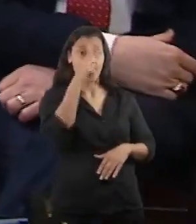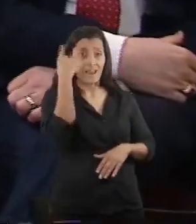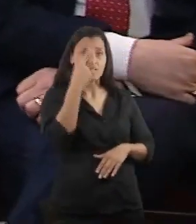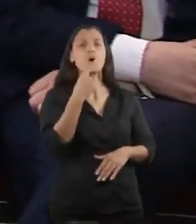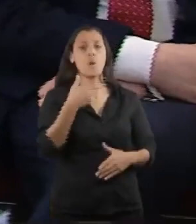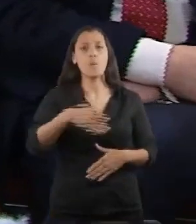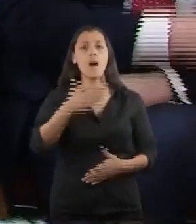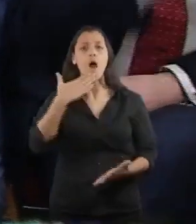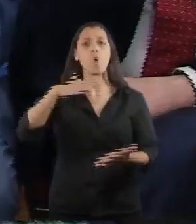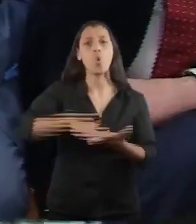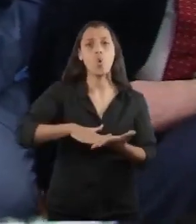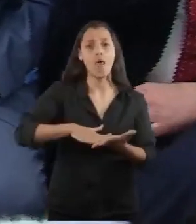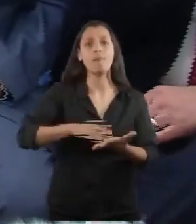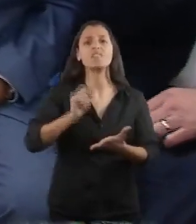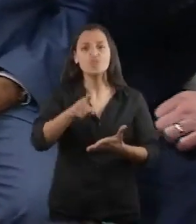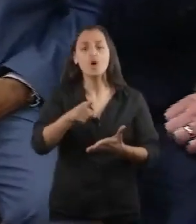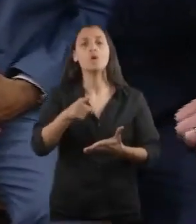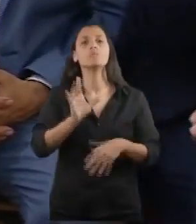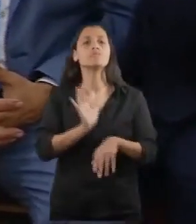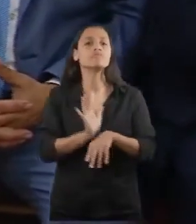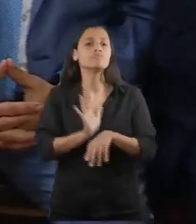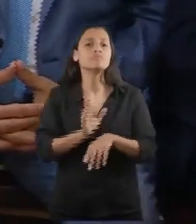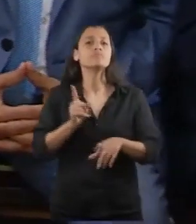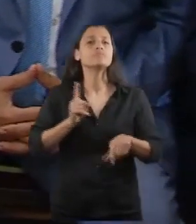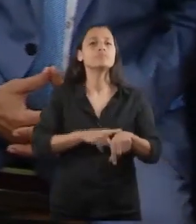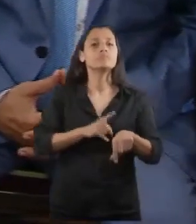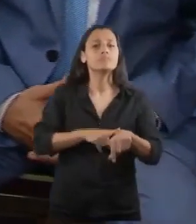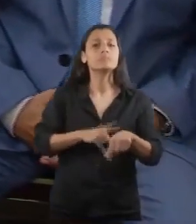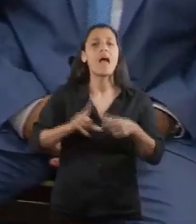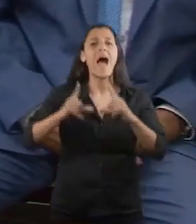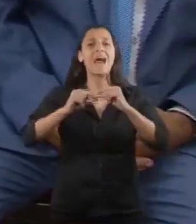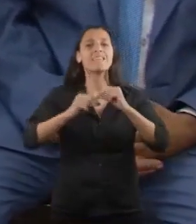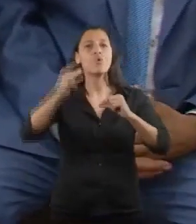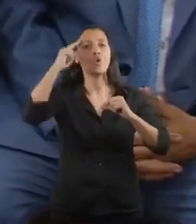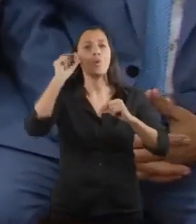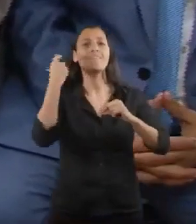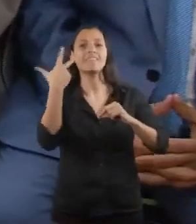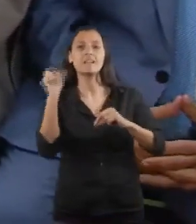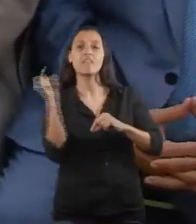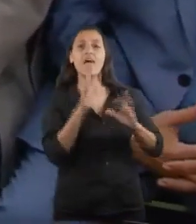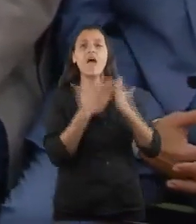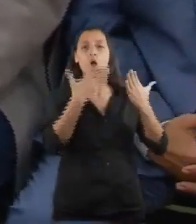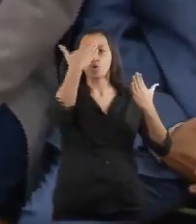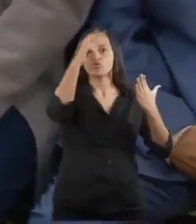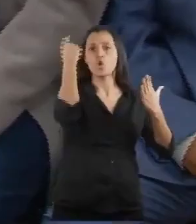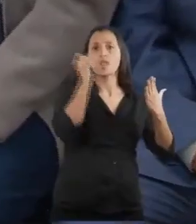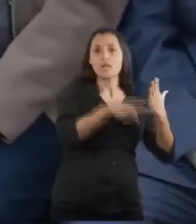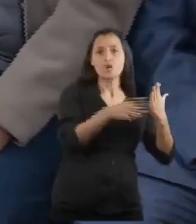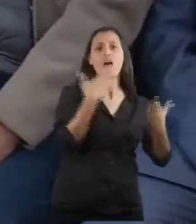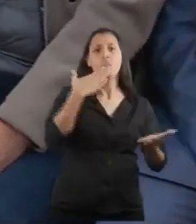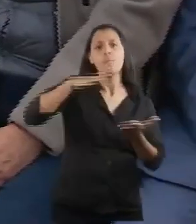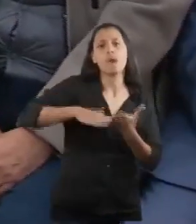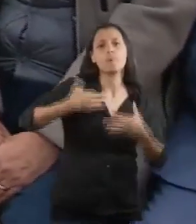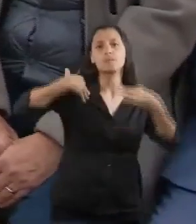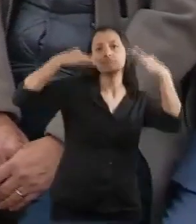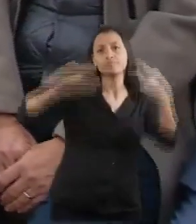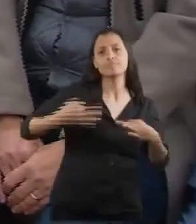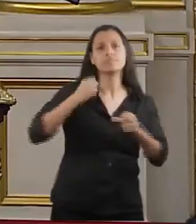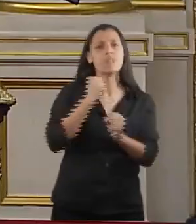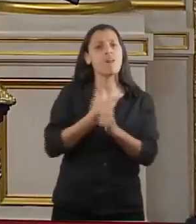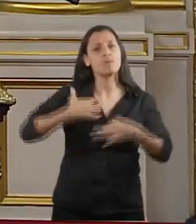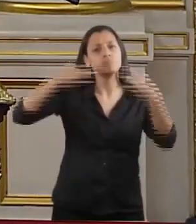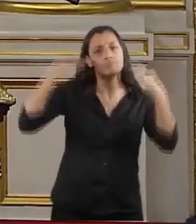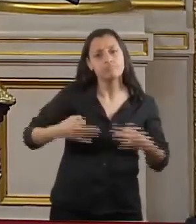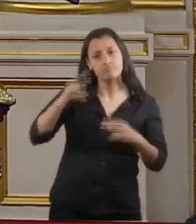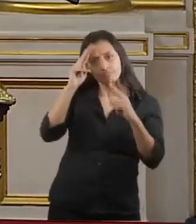le recibe el juramento de ley que presta en los términos del artículo 93 de la Constitución nacional prometiendo desempeñar con